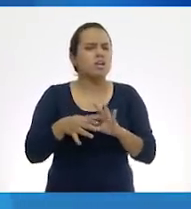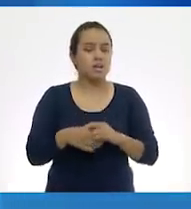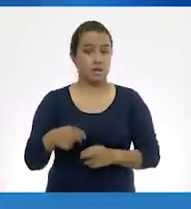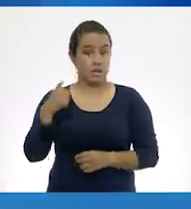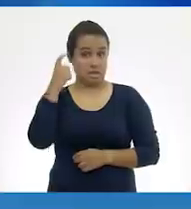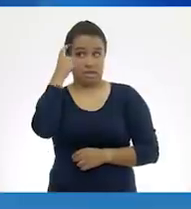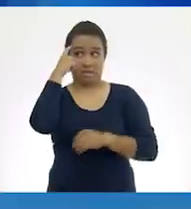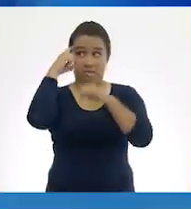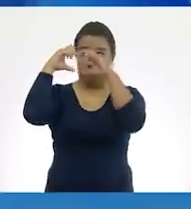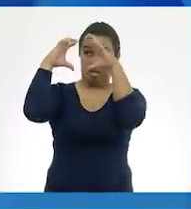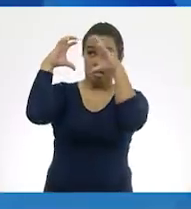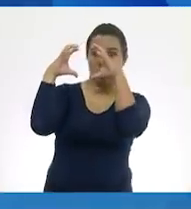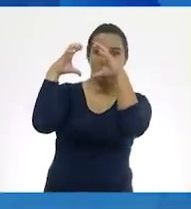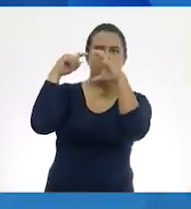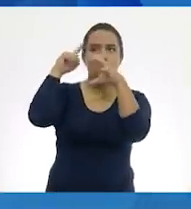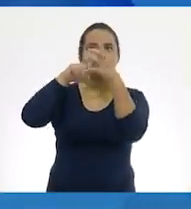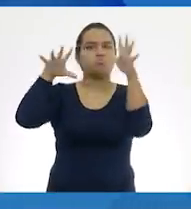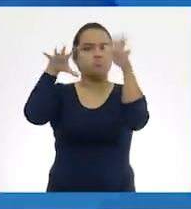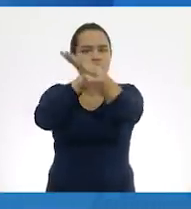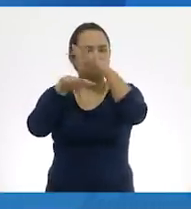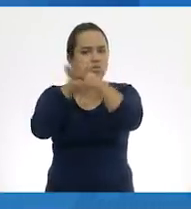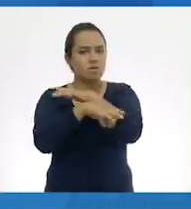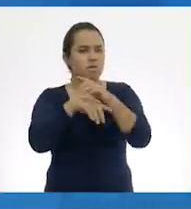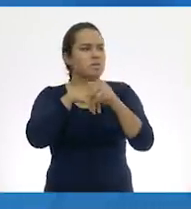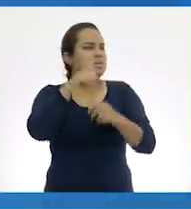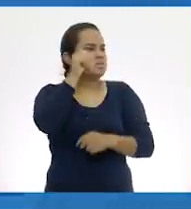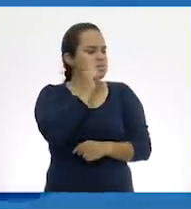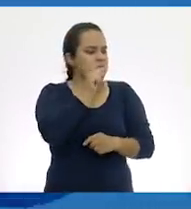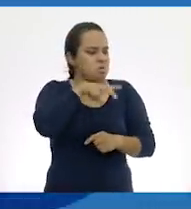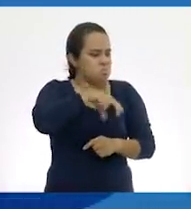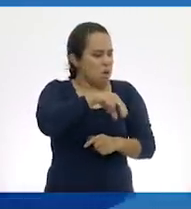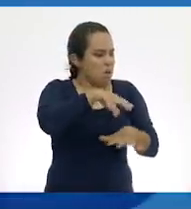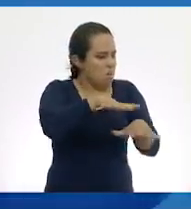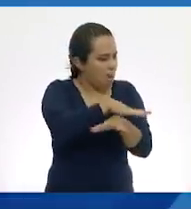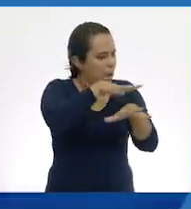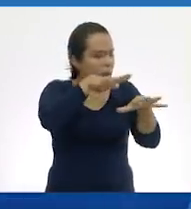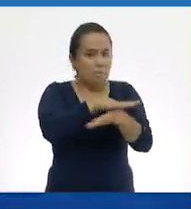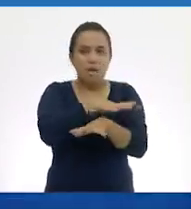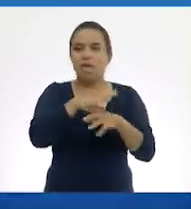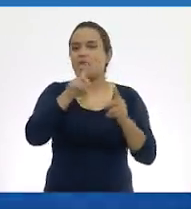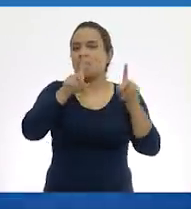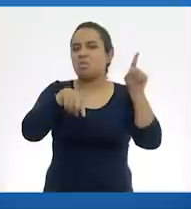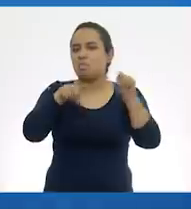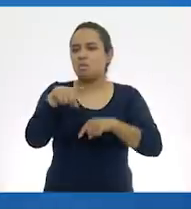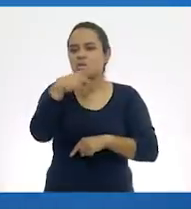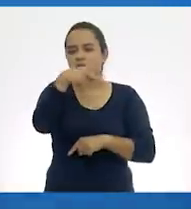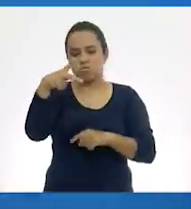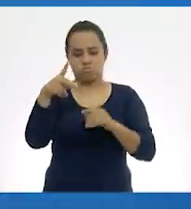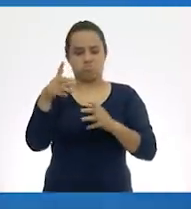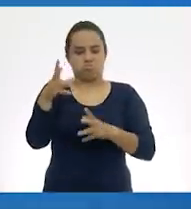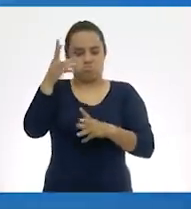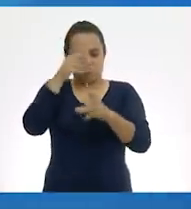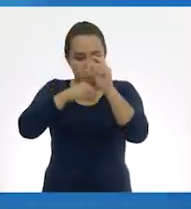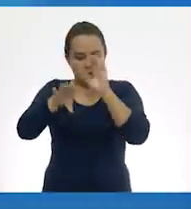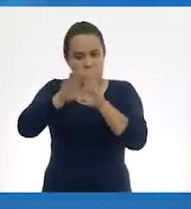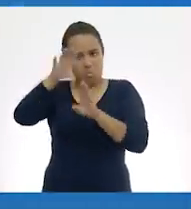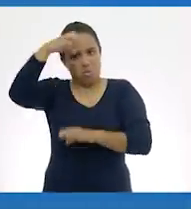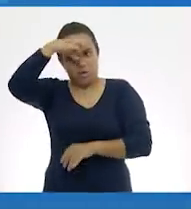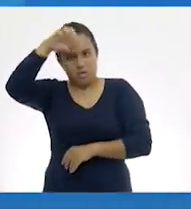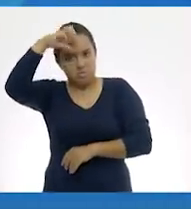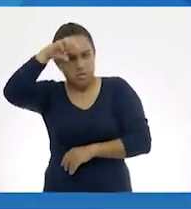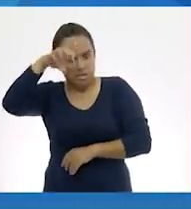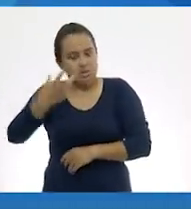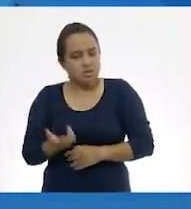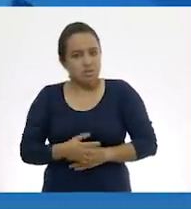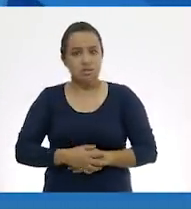el cerebro se remodela y adapta continuamente a partir de las experiencias que vivimos y de lo que